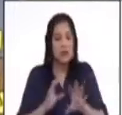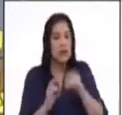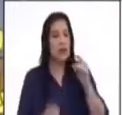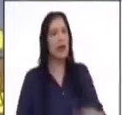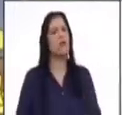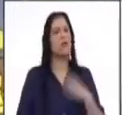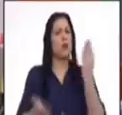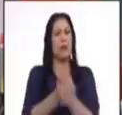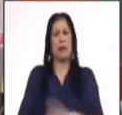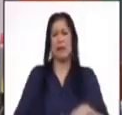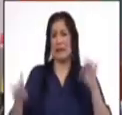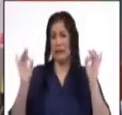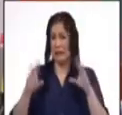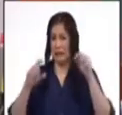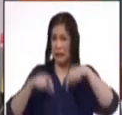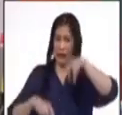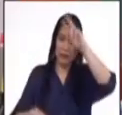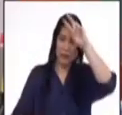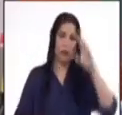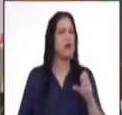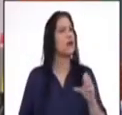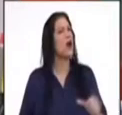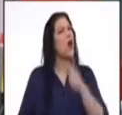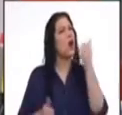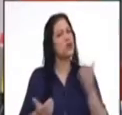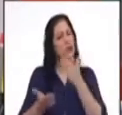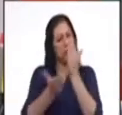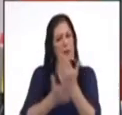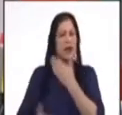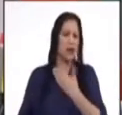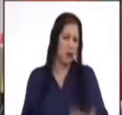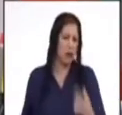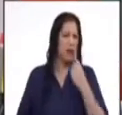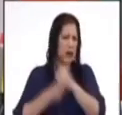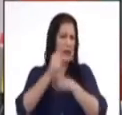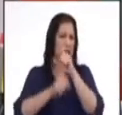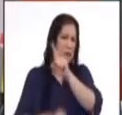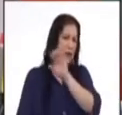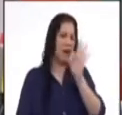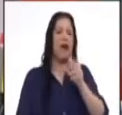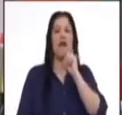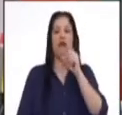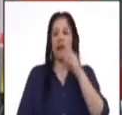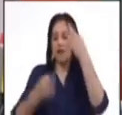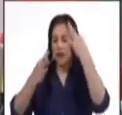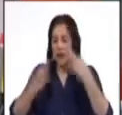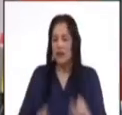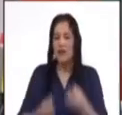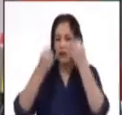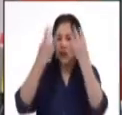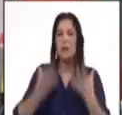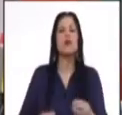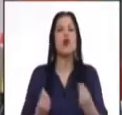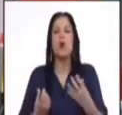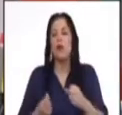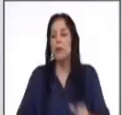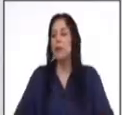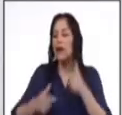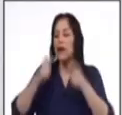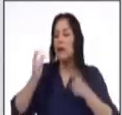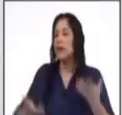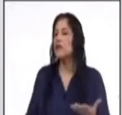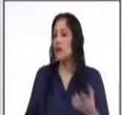situación crítica. Creo que otro de los problemas que el Estado peruano tenía era la falta de datos estadísticos sobre las condiciones de vida de la